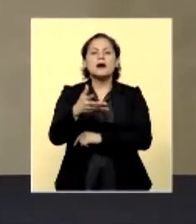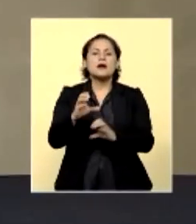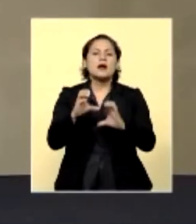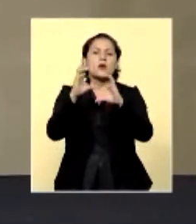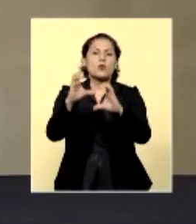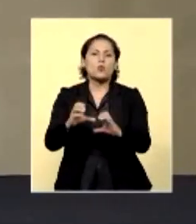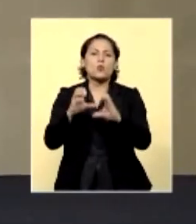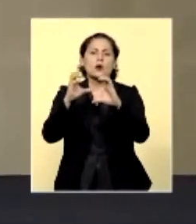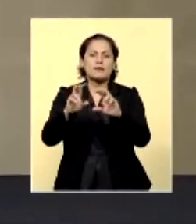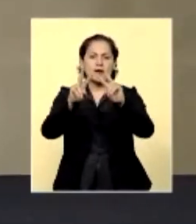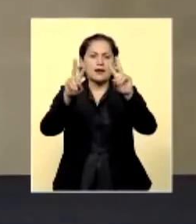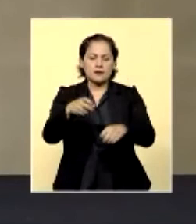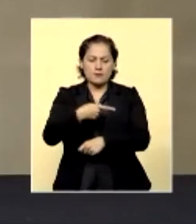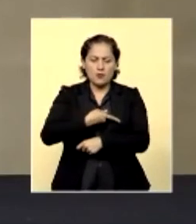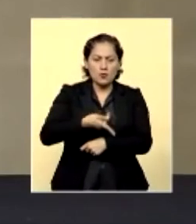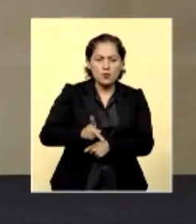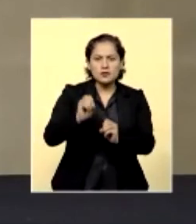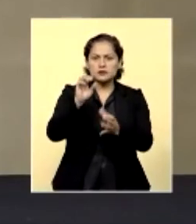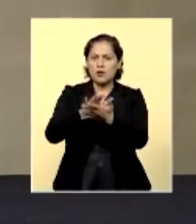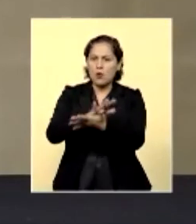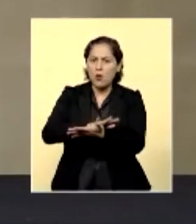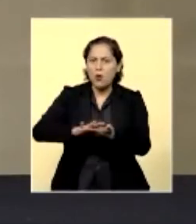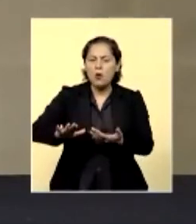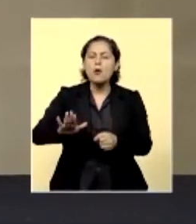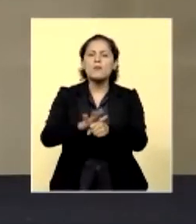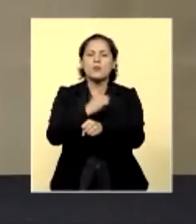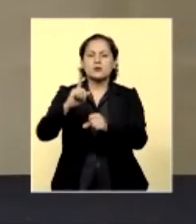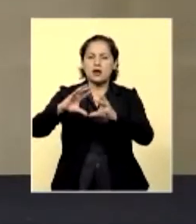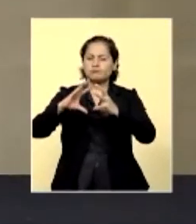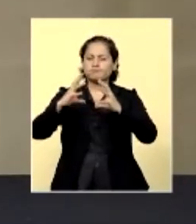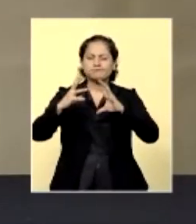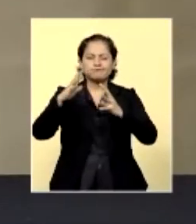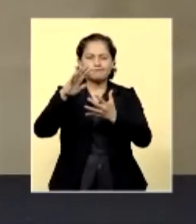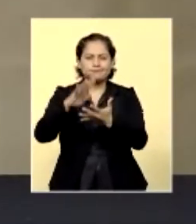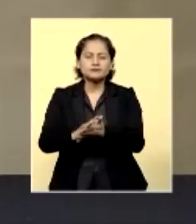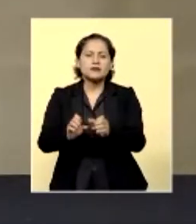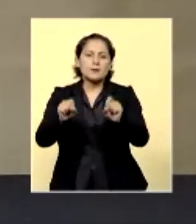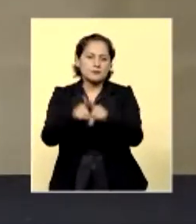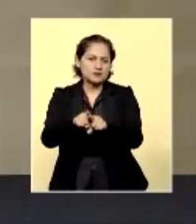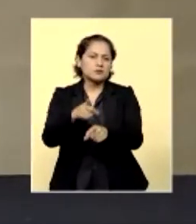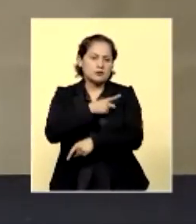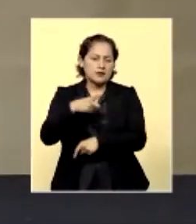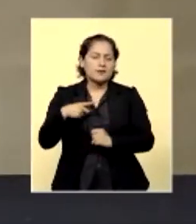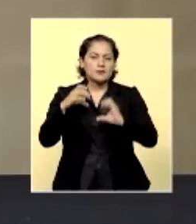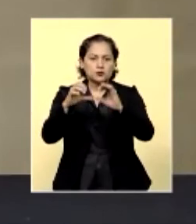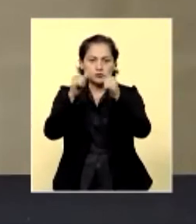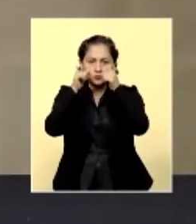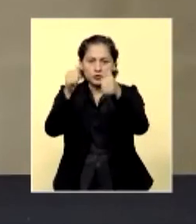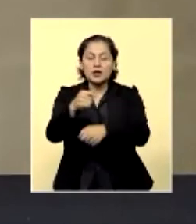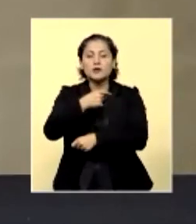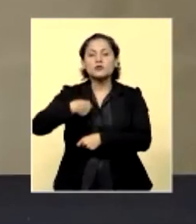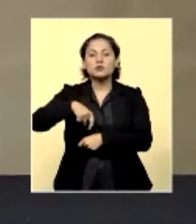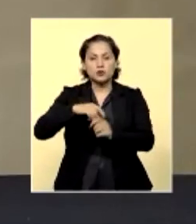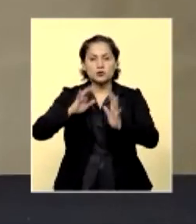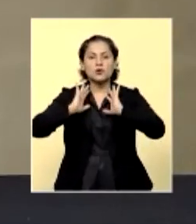y pobreza como causa y efecto del deterioro ambiental. Apuntamos la importancia de adoptar